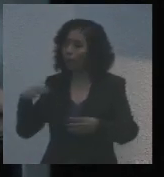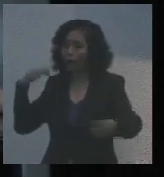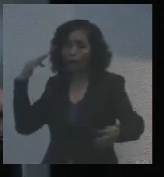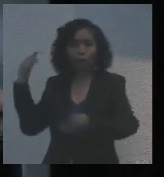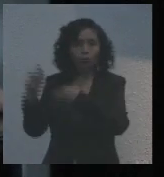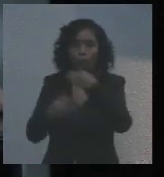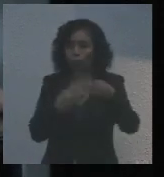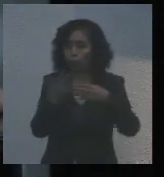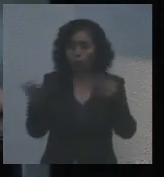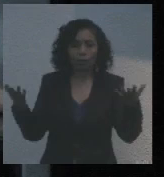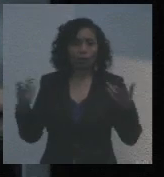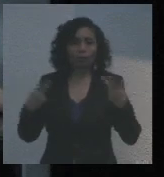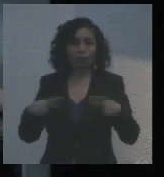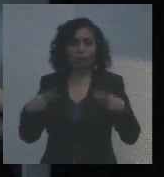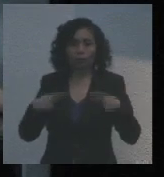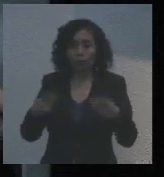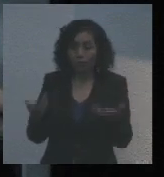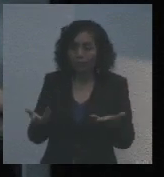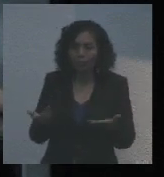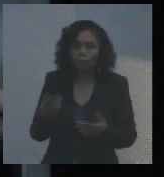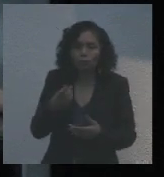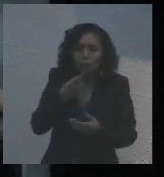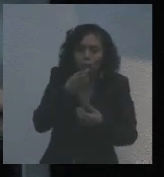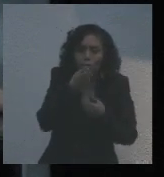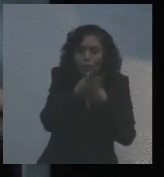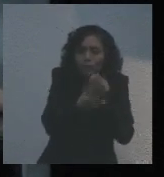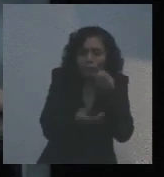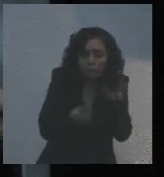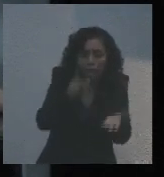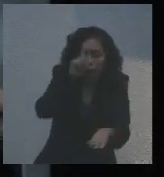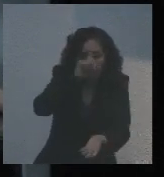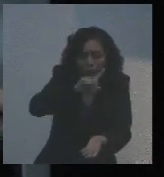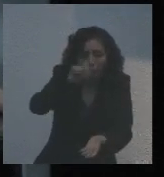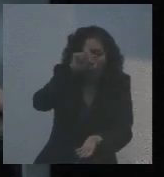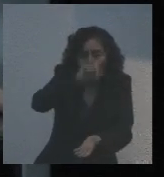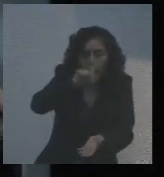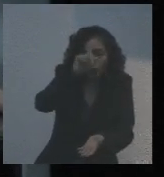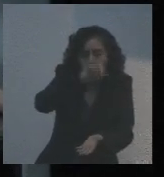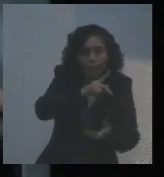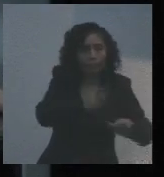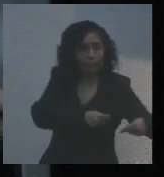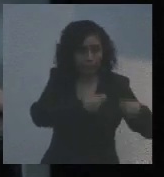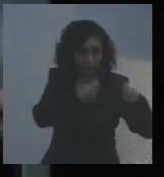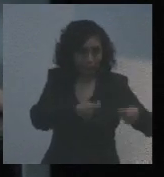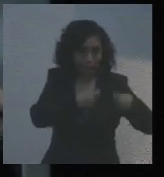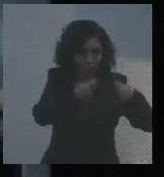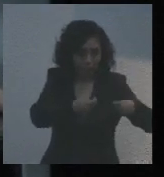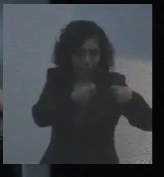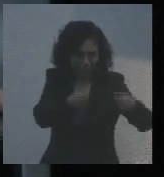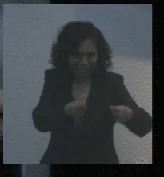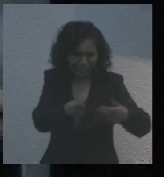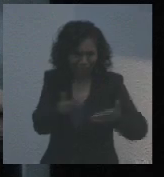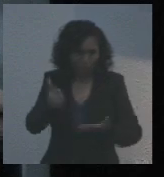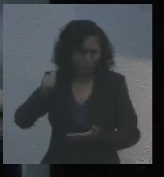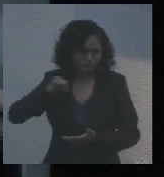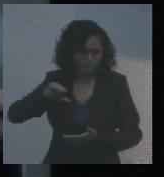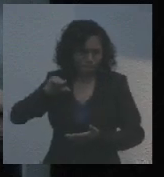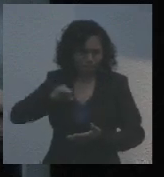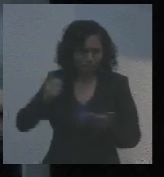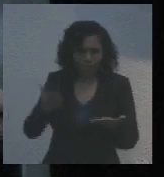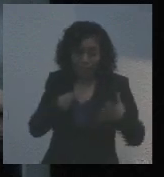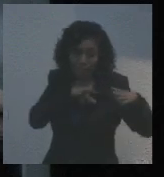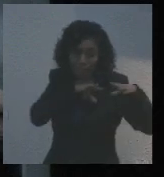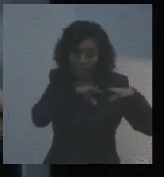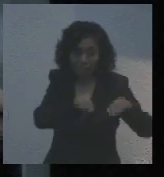todos aquellos a quienes les susurras consejos y les transmites tu sabiduría ancestral les